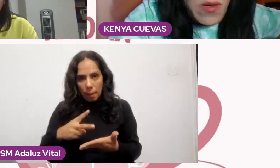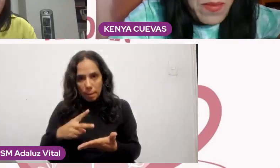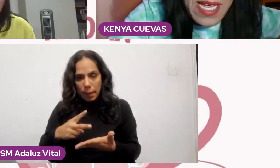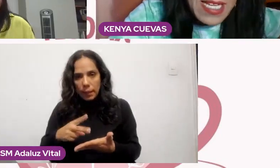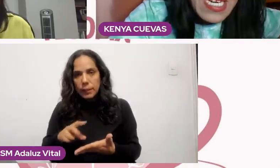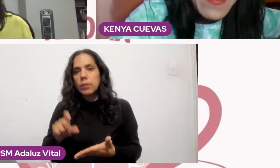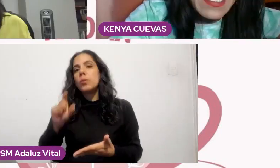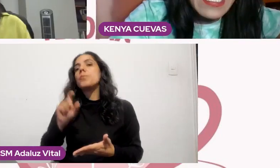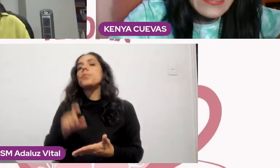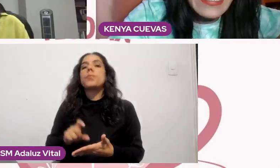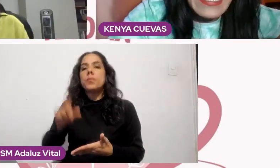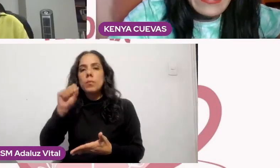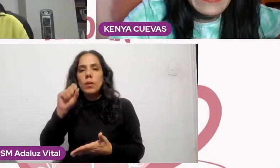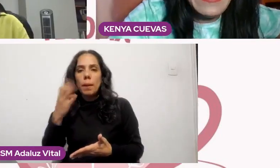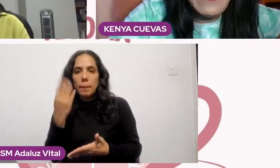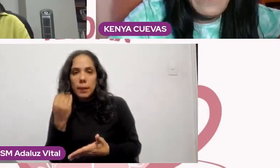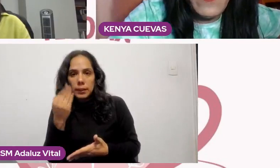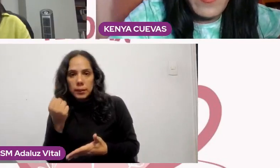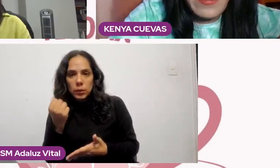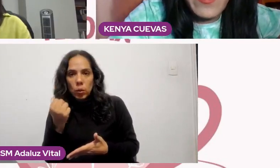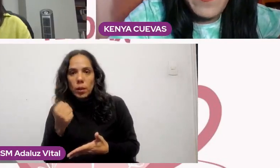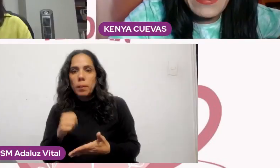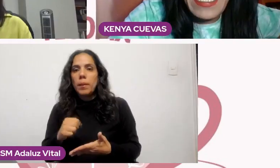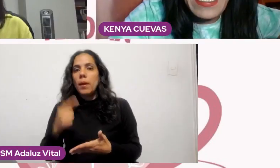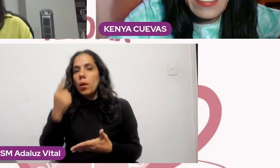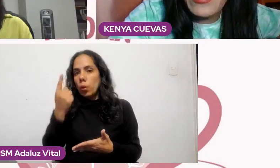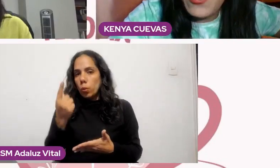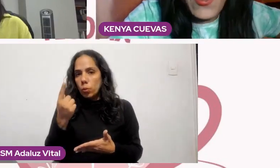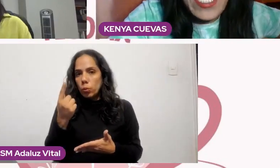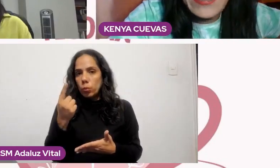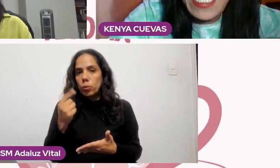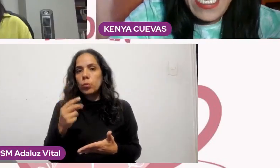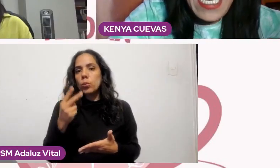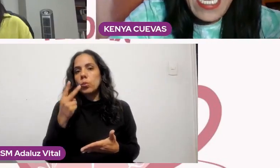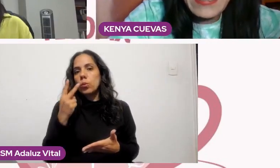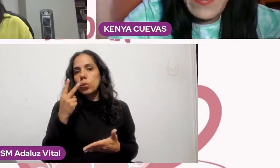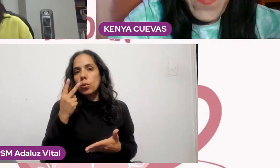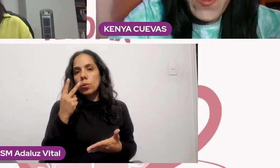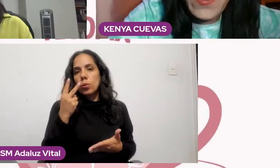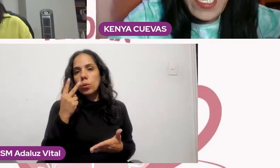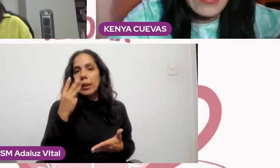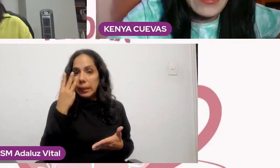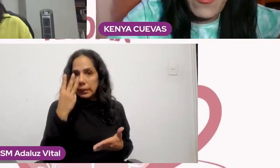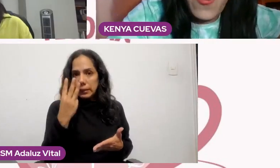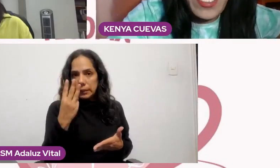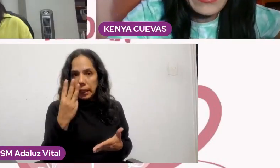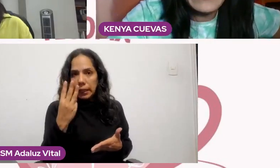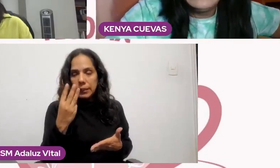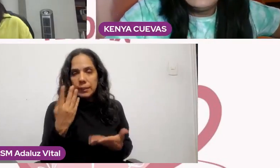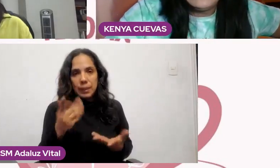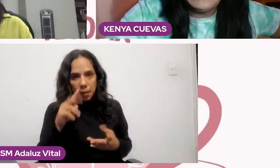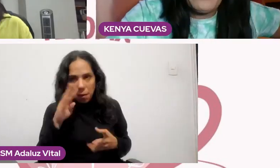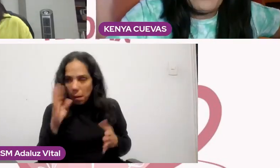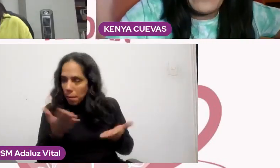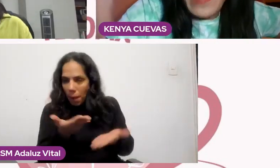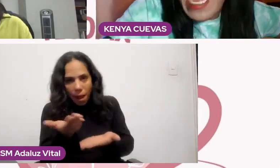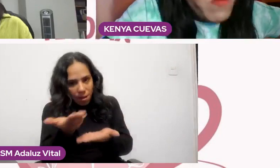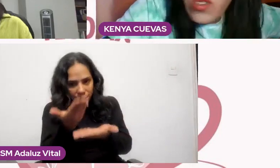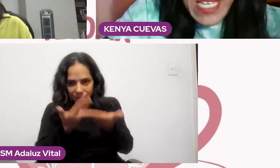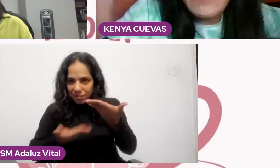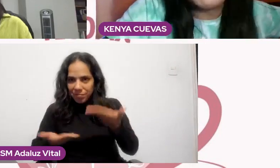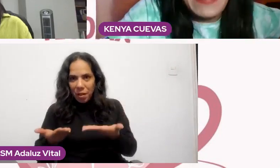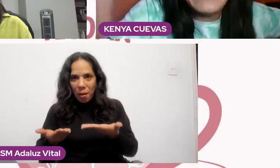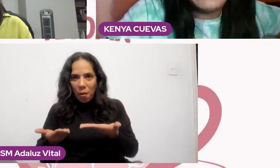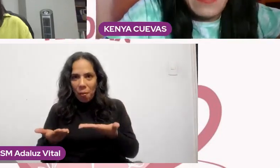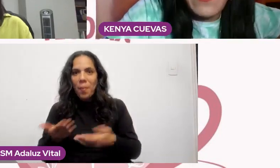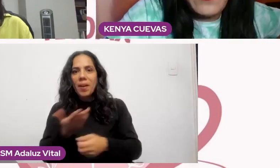3, no se lo pierdan, la verdad, en este largometraje lloras, te ríes, te frustras, te enojas, pero hay